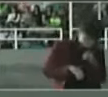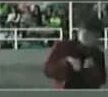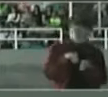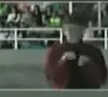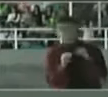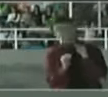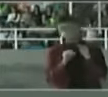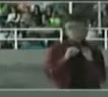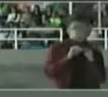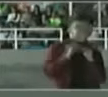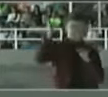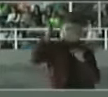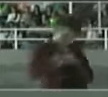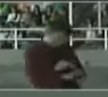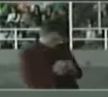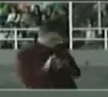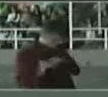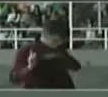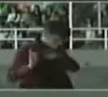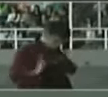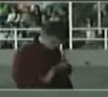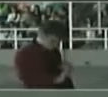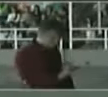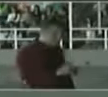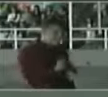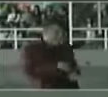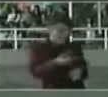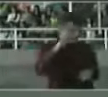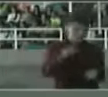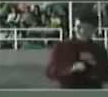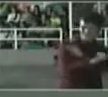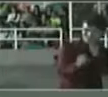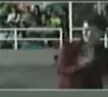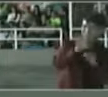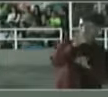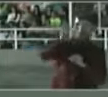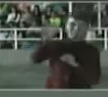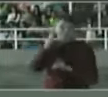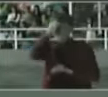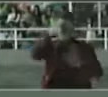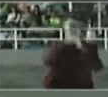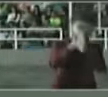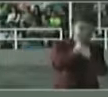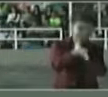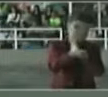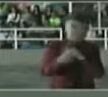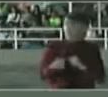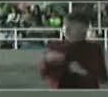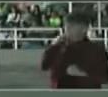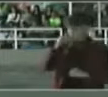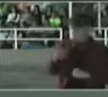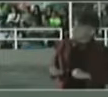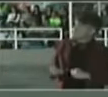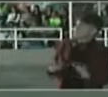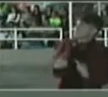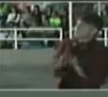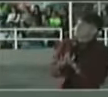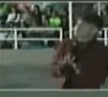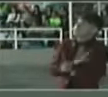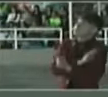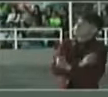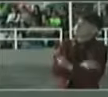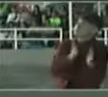santifiqué, te di por profeta a las naciones. Y Jeremías dijo: soy un niño, no sé hablar.